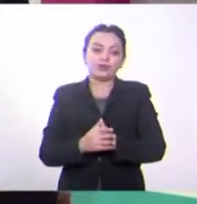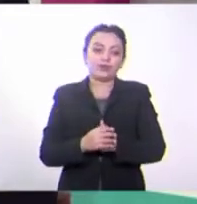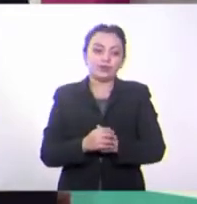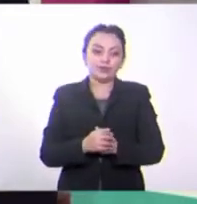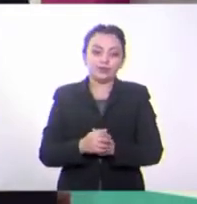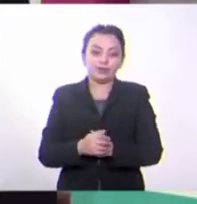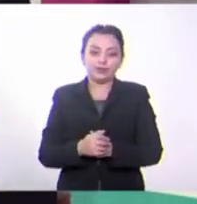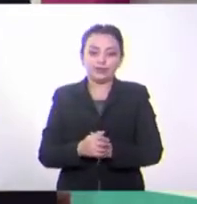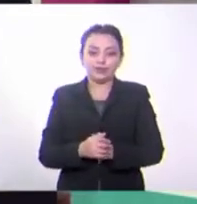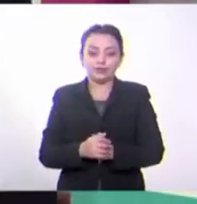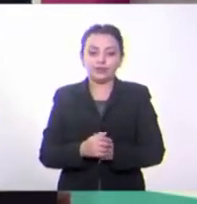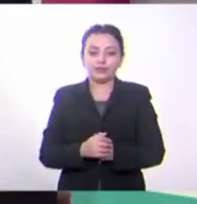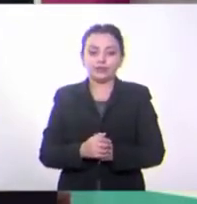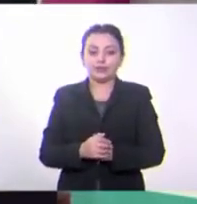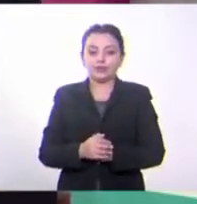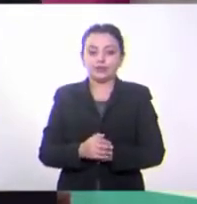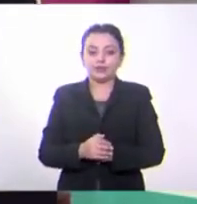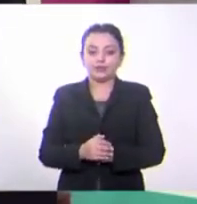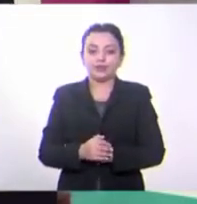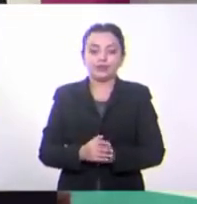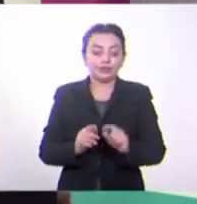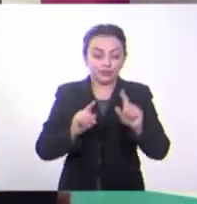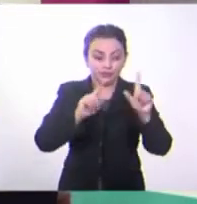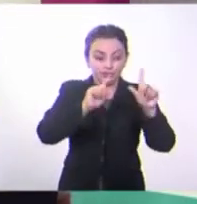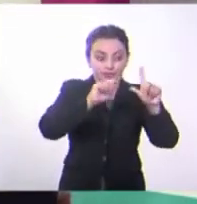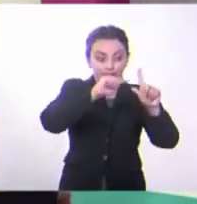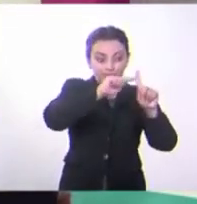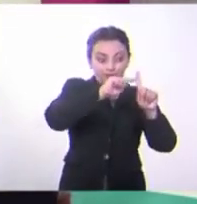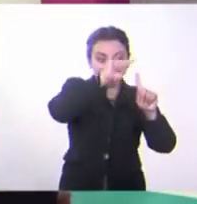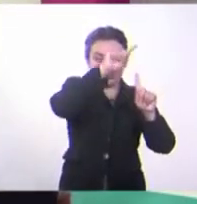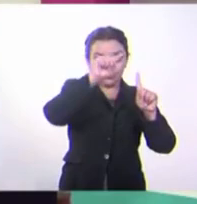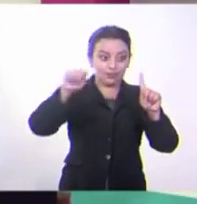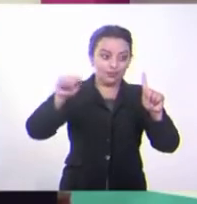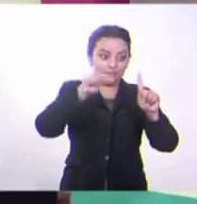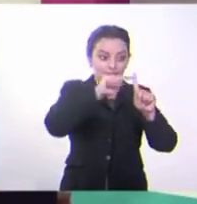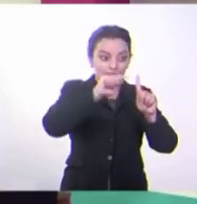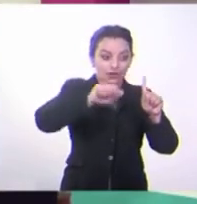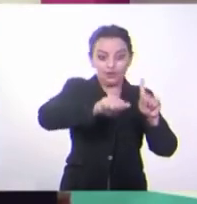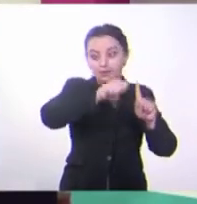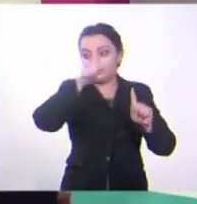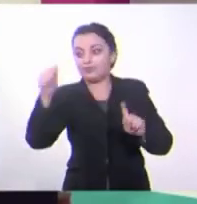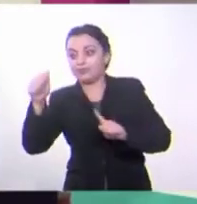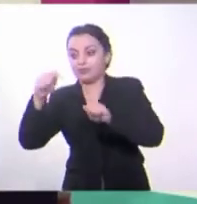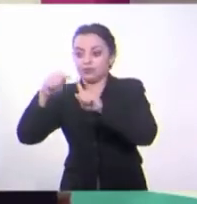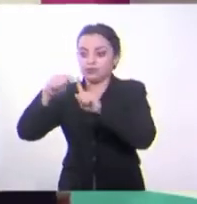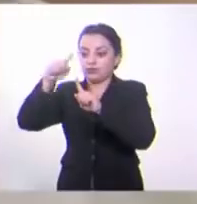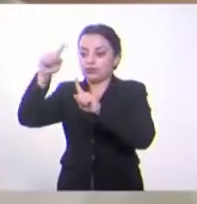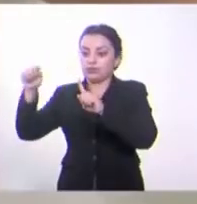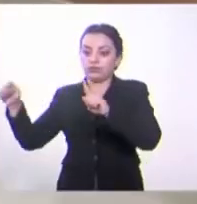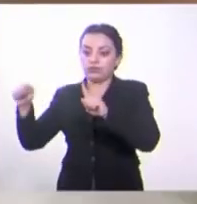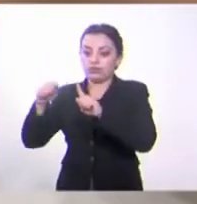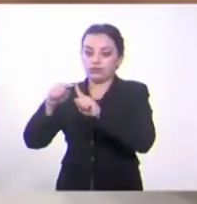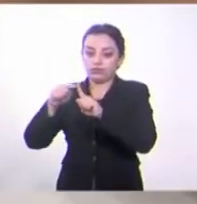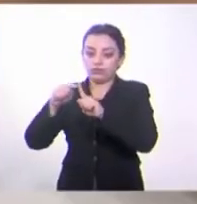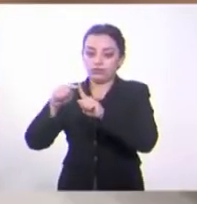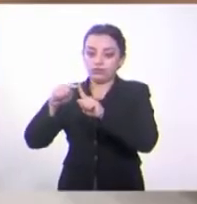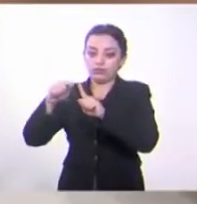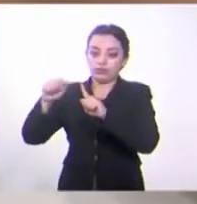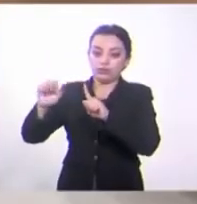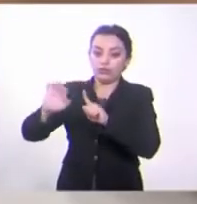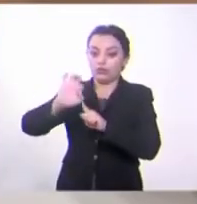en mi caso, es el ángulo F. Así que yo, mira, a conveniencia lo voy a colocar así. Me